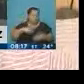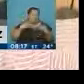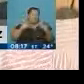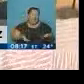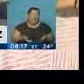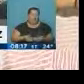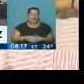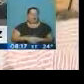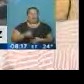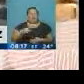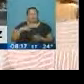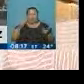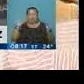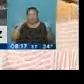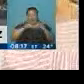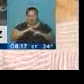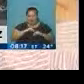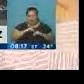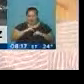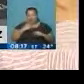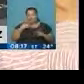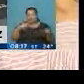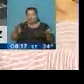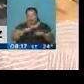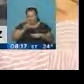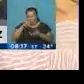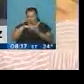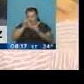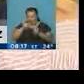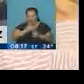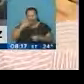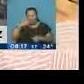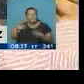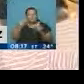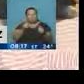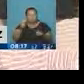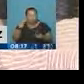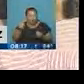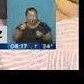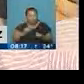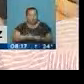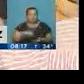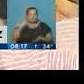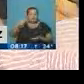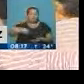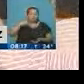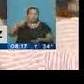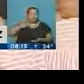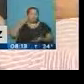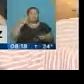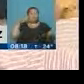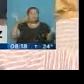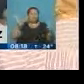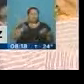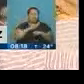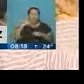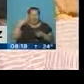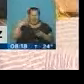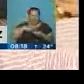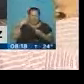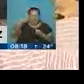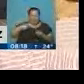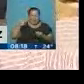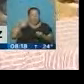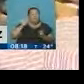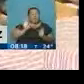supuesto, no nos vamos a quedar sin el ente recaudador. Lo que se ha hecho en ese caso es financiarlo con rentas generales, pero